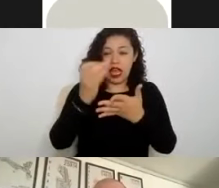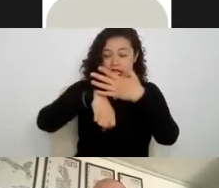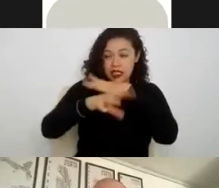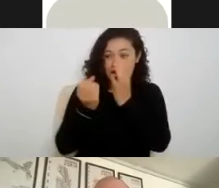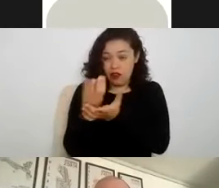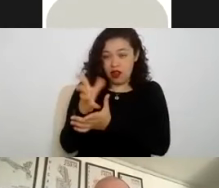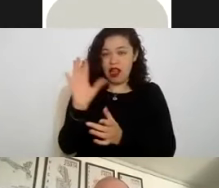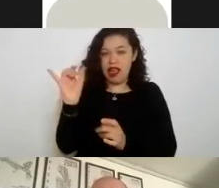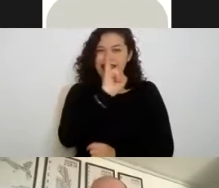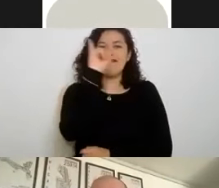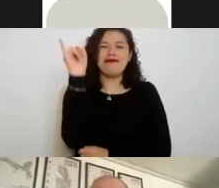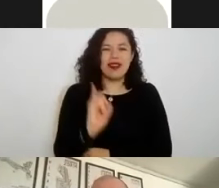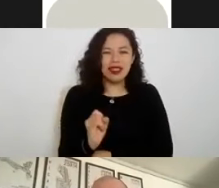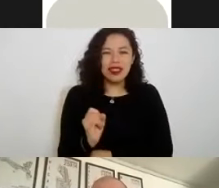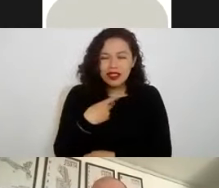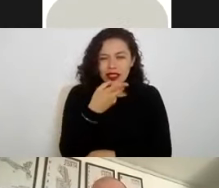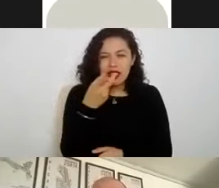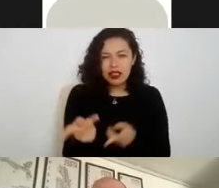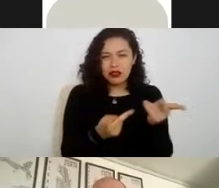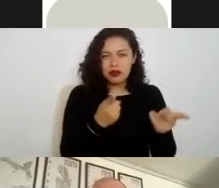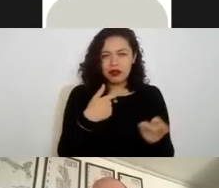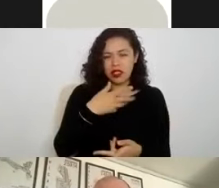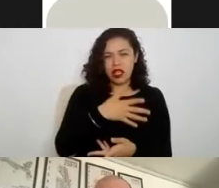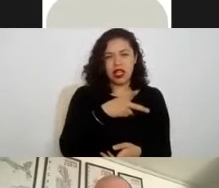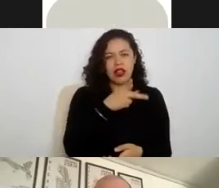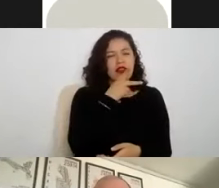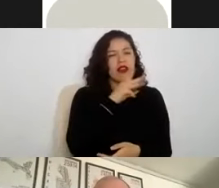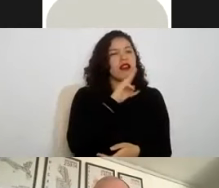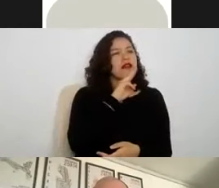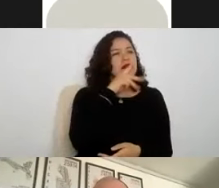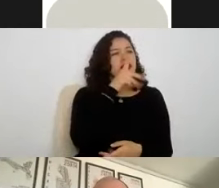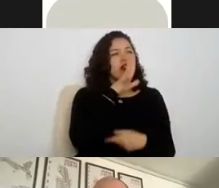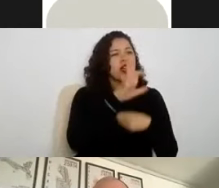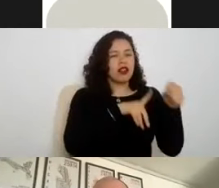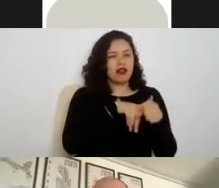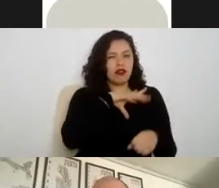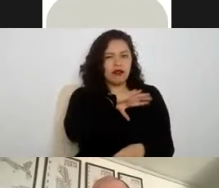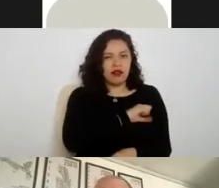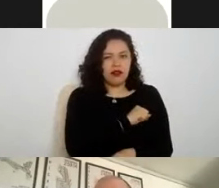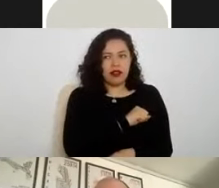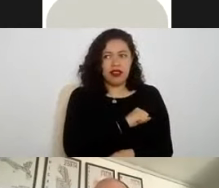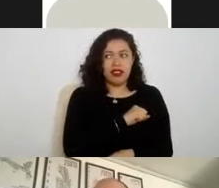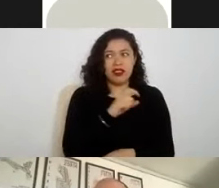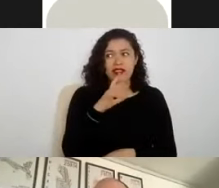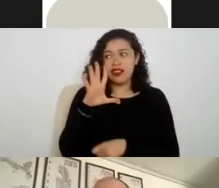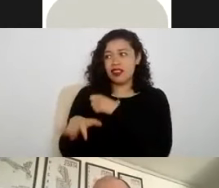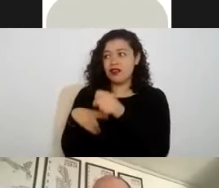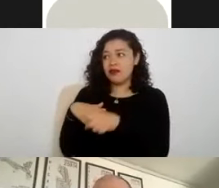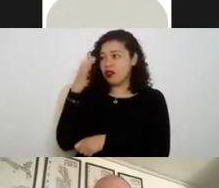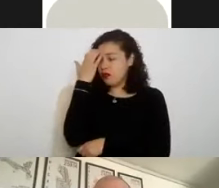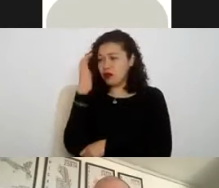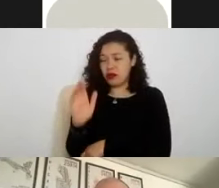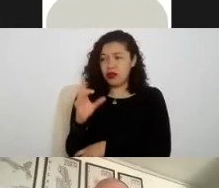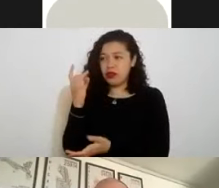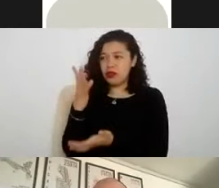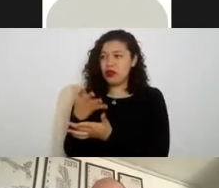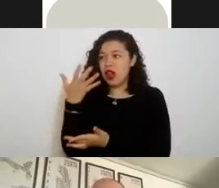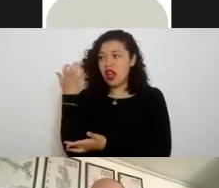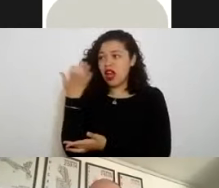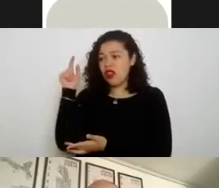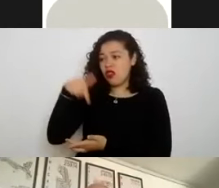yo le pregunto, pues, inocentemente a la mamá de, pues, ¿cuál era su animal favorito? Y me dice, pues, es que no conoce a los animales, solo ha visto a los gatos que están